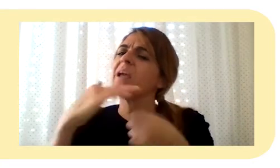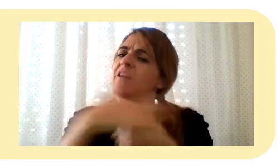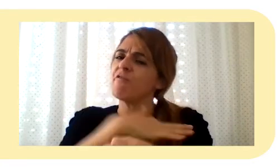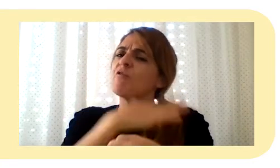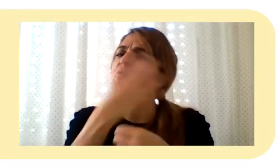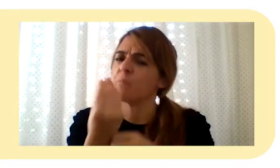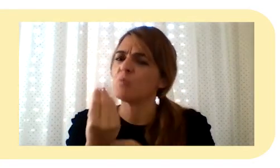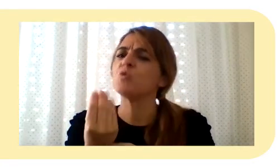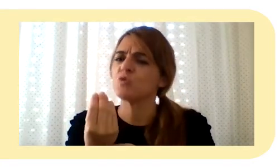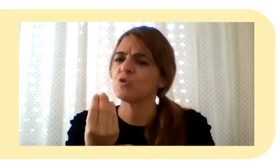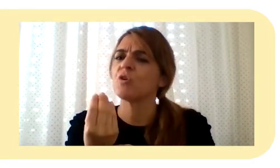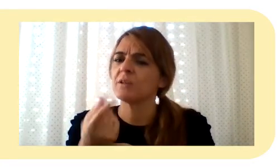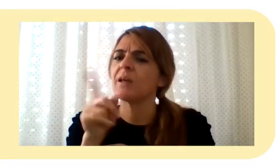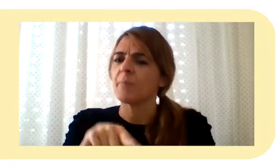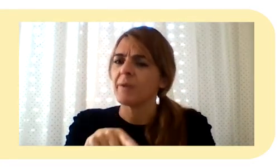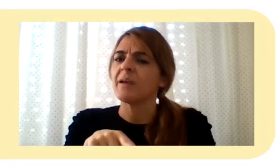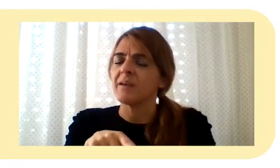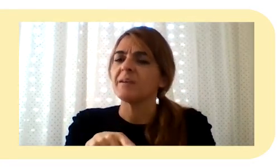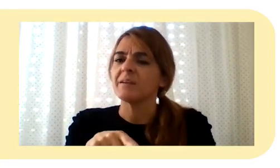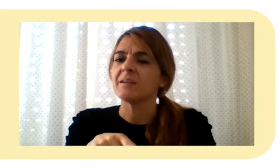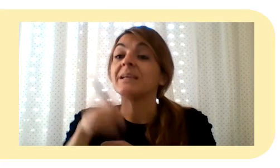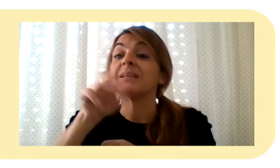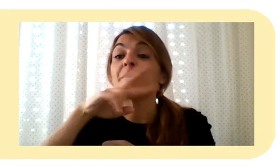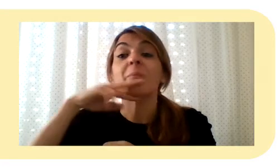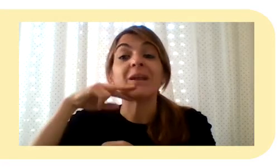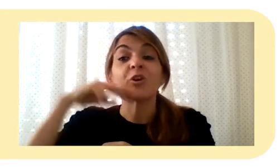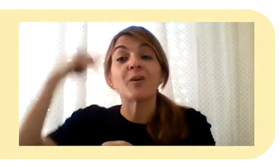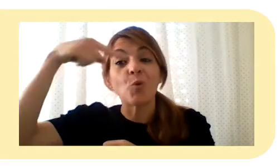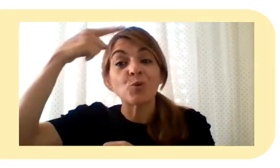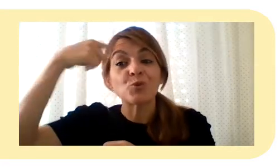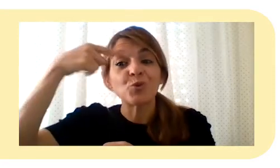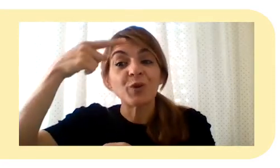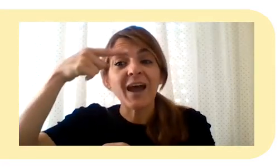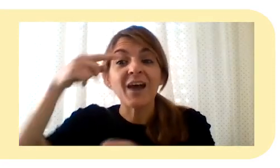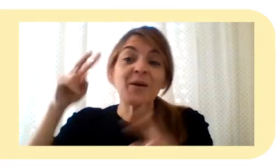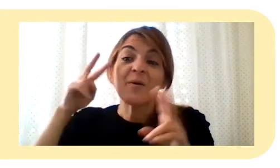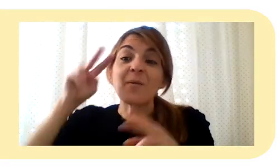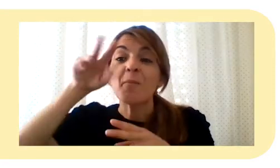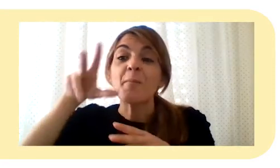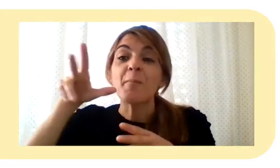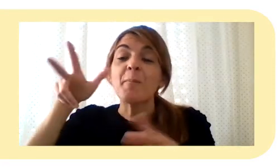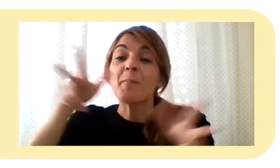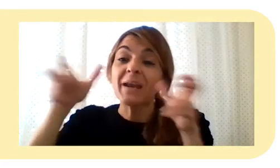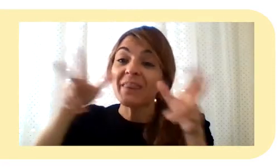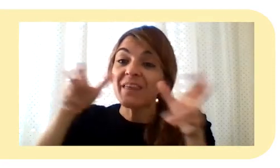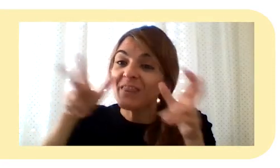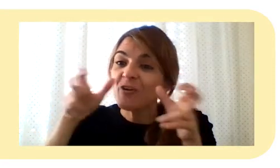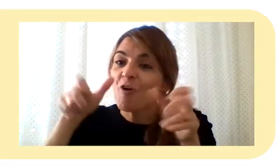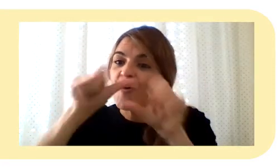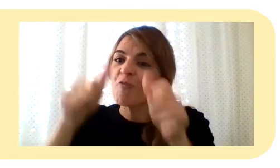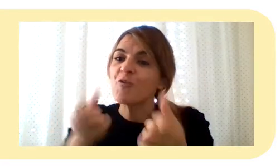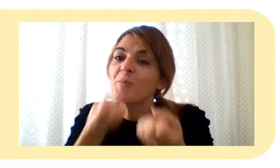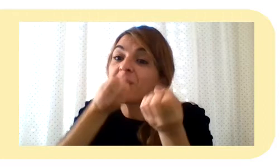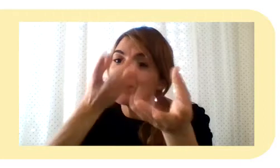y luego con valores, con una cultura, ¿no? Una percepción de los signos y síntomas, una manera de expresarlo diferente, a lo